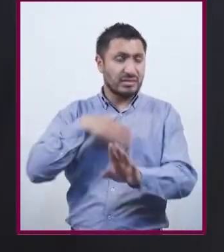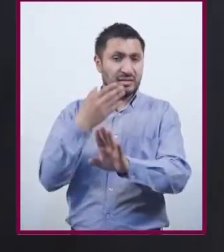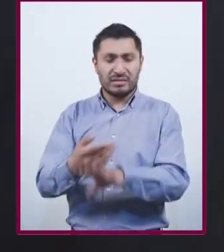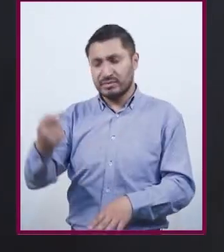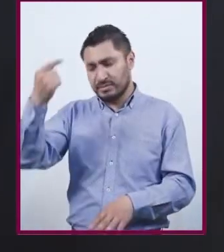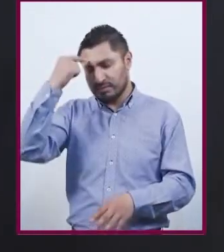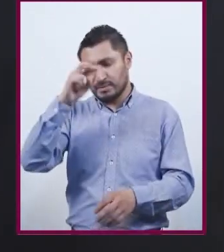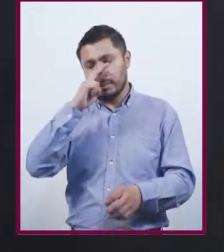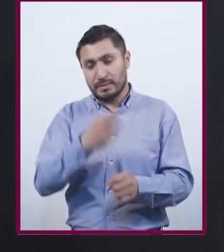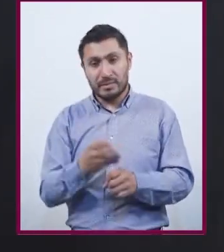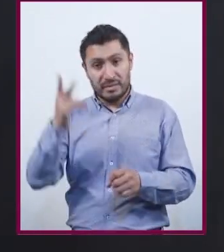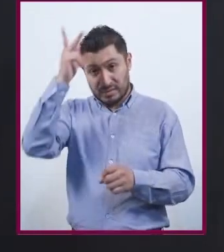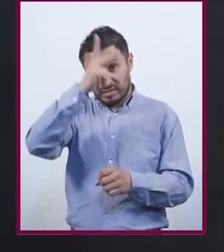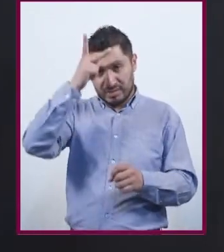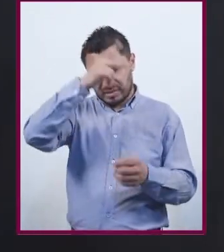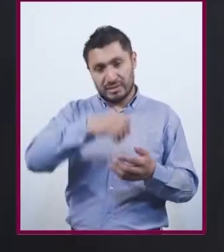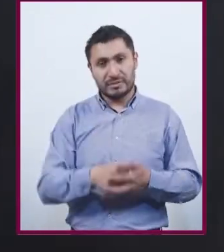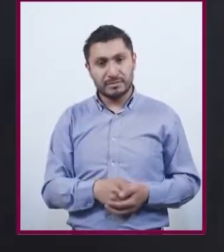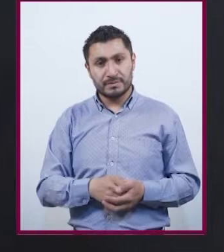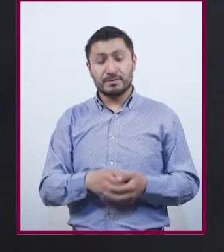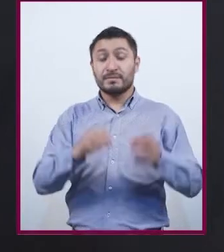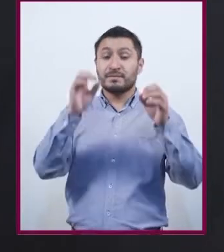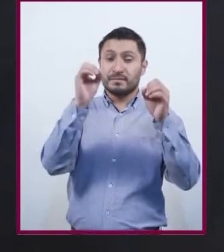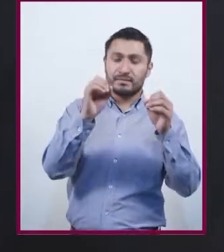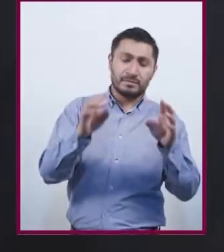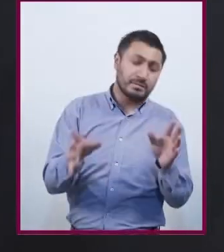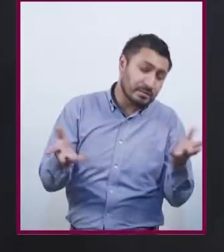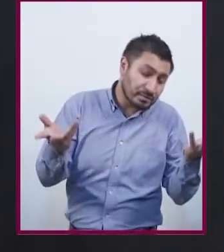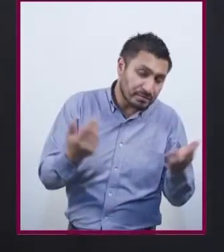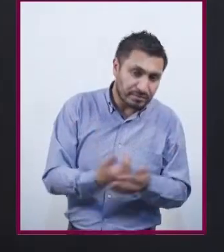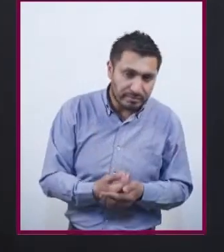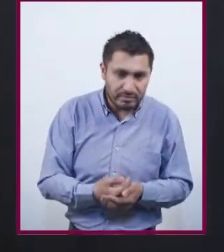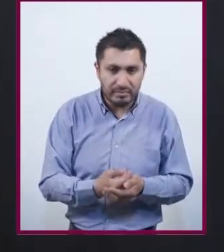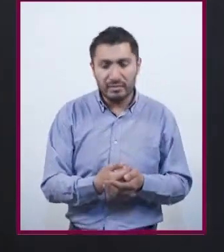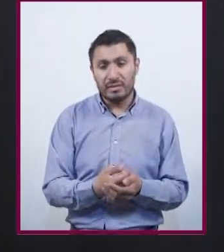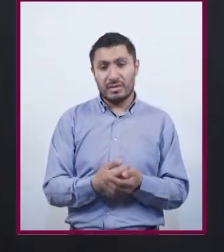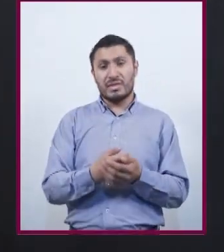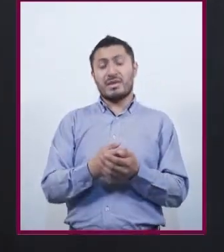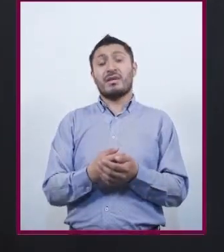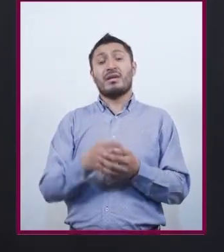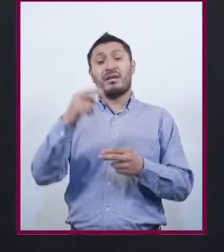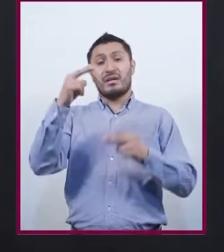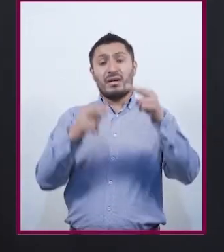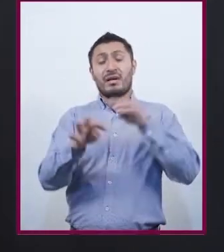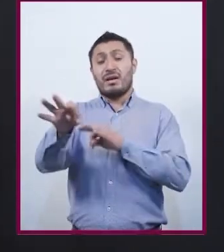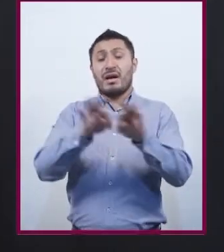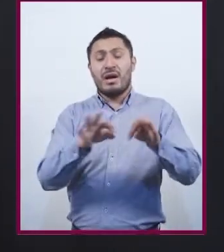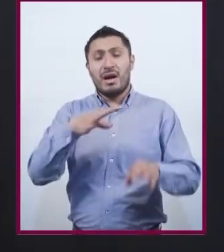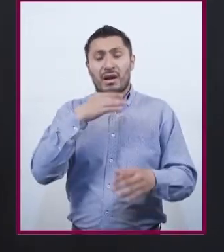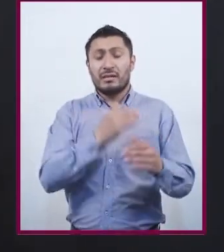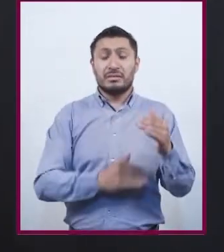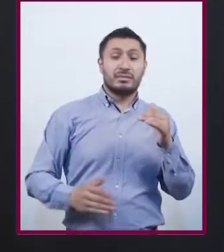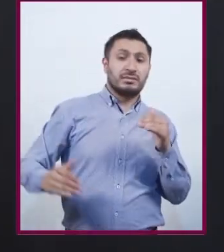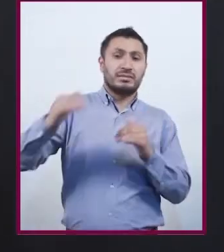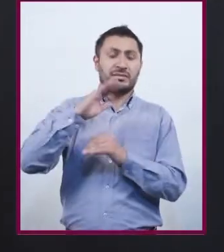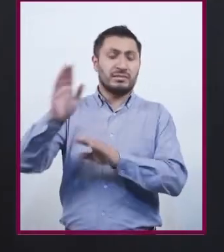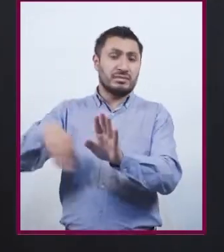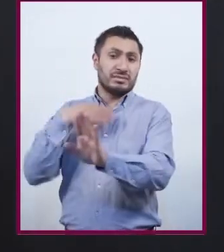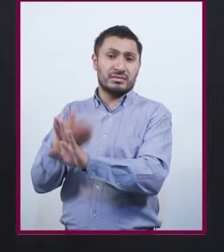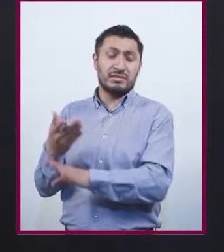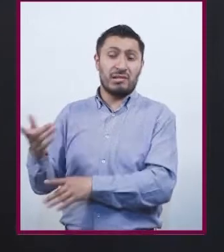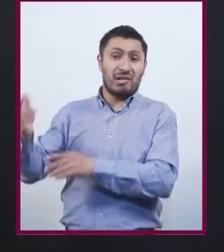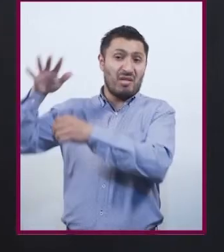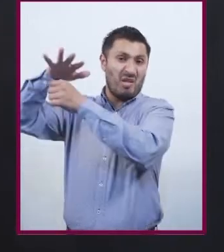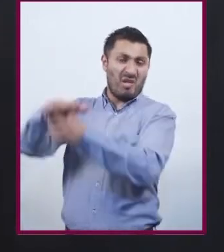inconsciente que se rebela contra el consciente, en términos de psicología. O en todo caso, a la clase trabajadora que